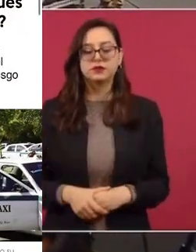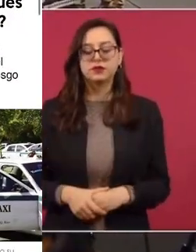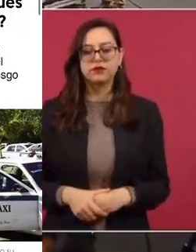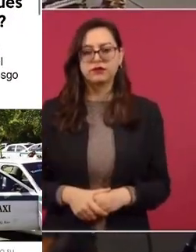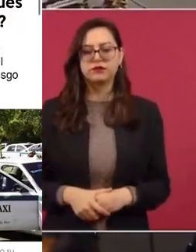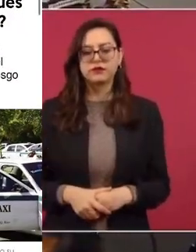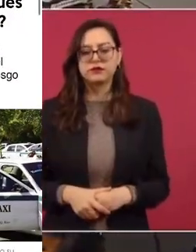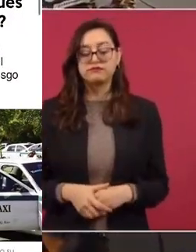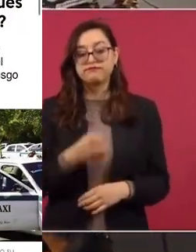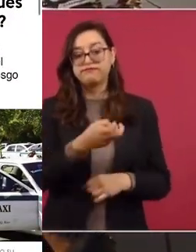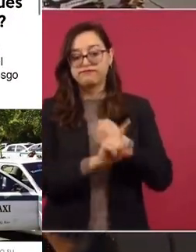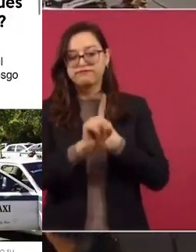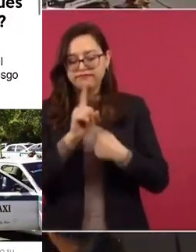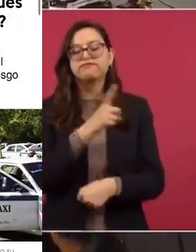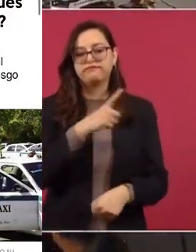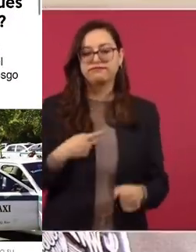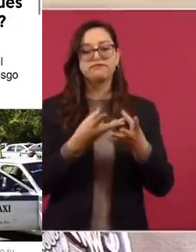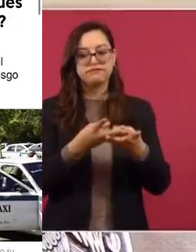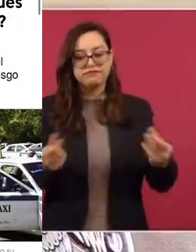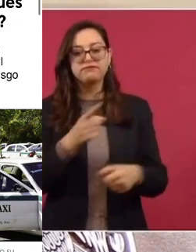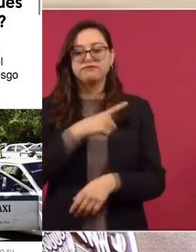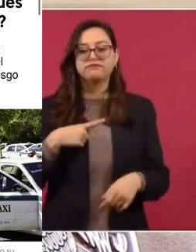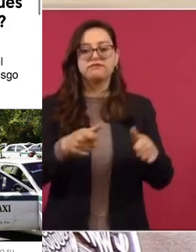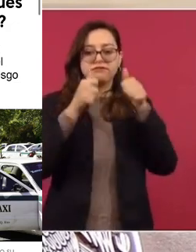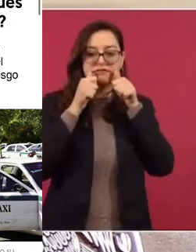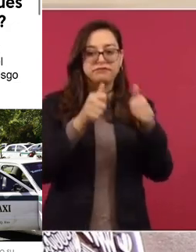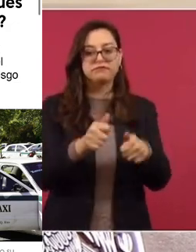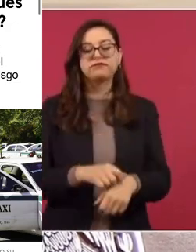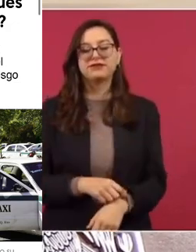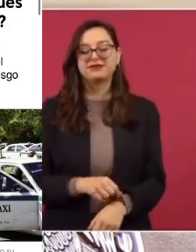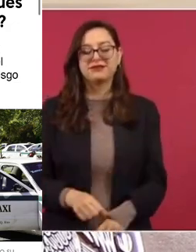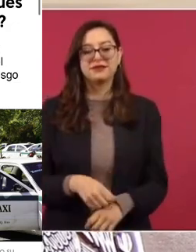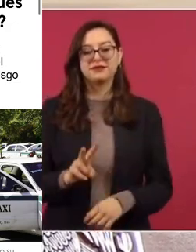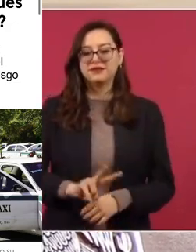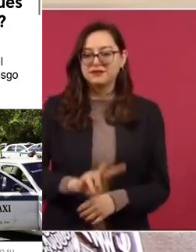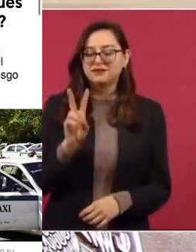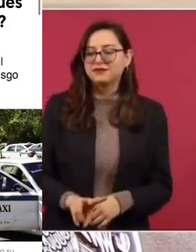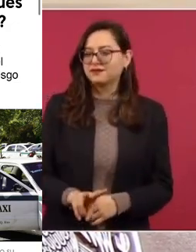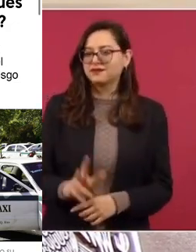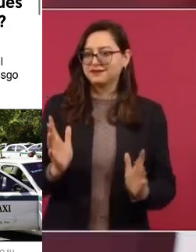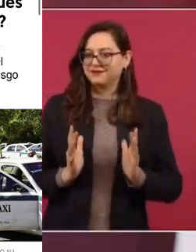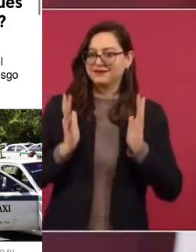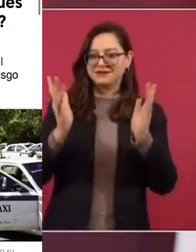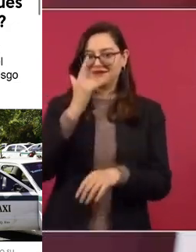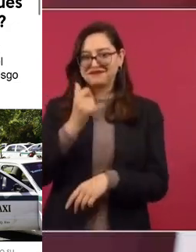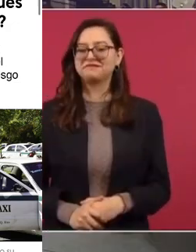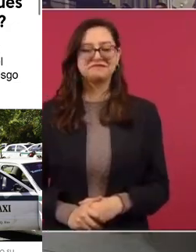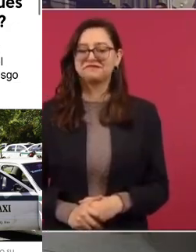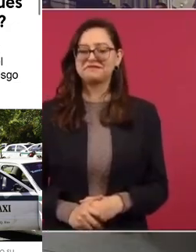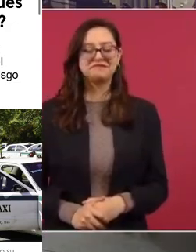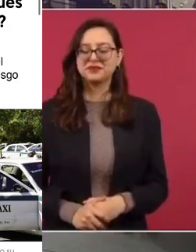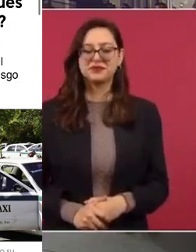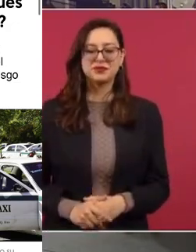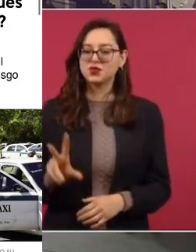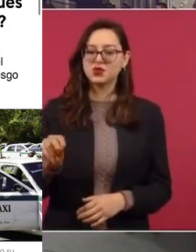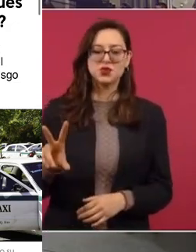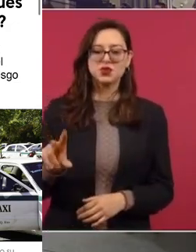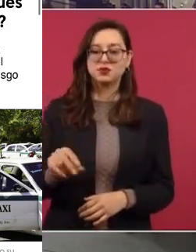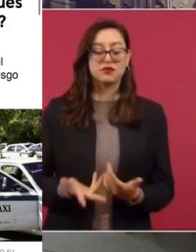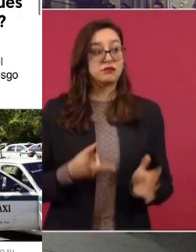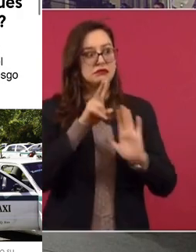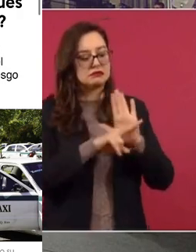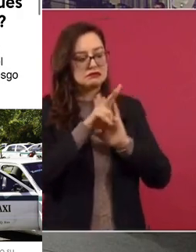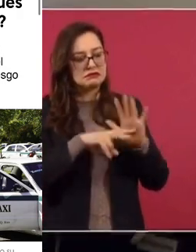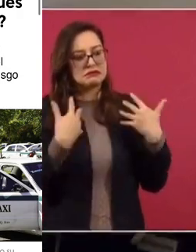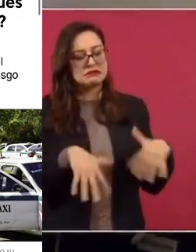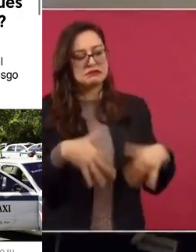ya se está resolviendo este caso. Me llamó mucho la atención que hubo demasiada difusión. Los videos, presidente, son muy fuertes, se actúan de manera